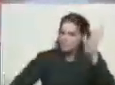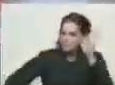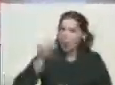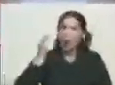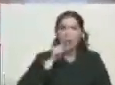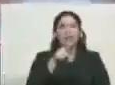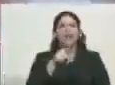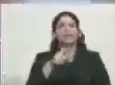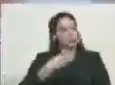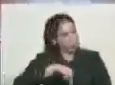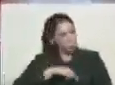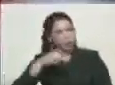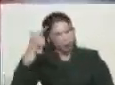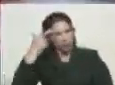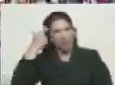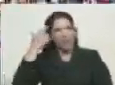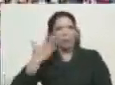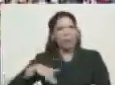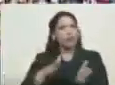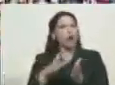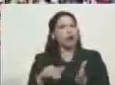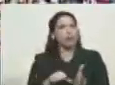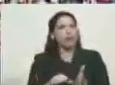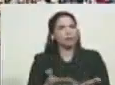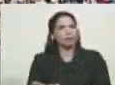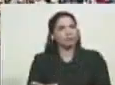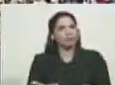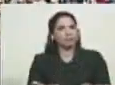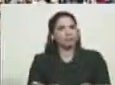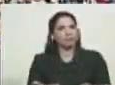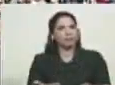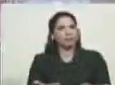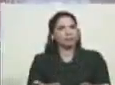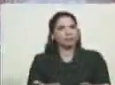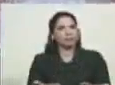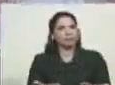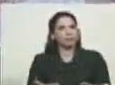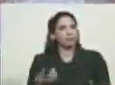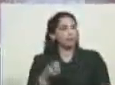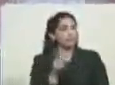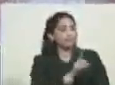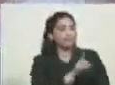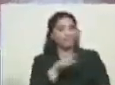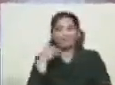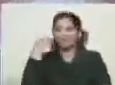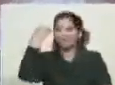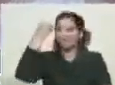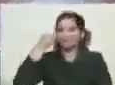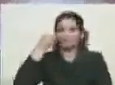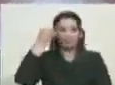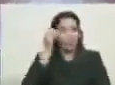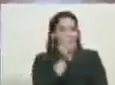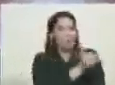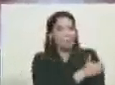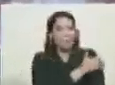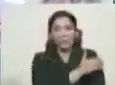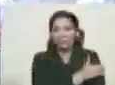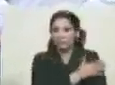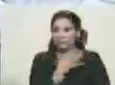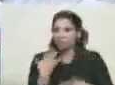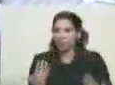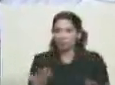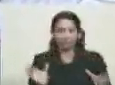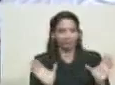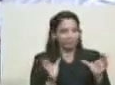nosotros sabemos para dónde tenemos que ir. Y no piensen, señores de la burguesía, señores de los partidos de